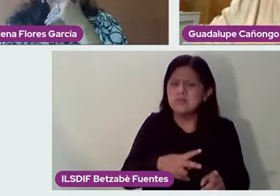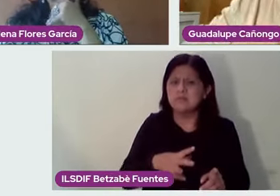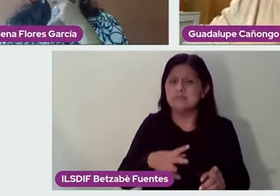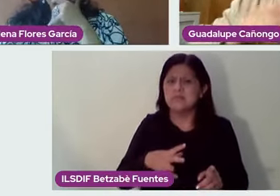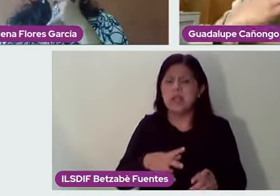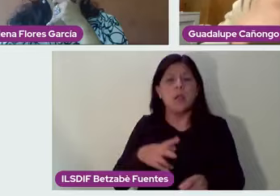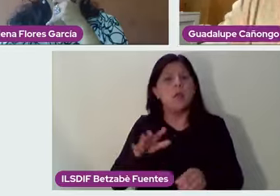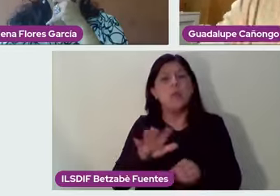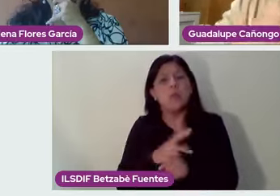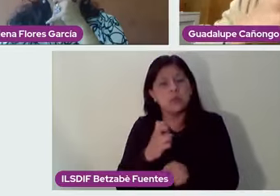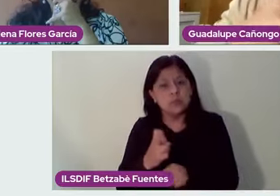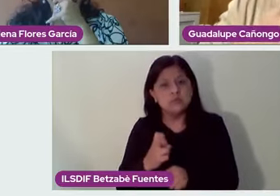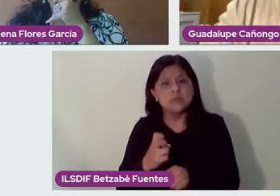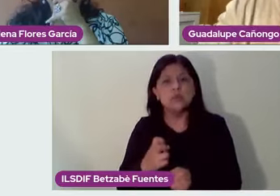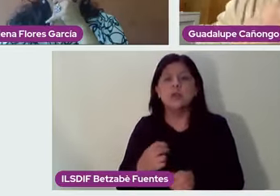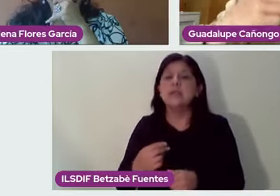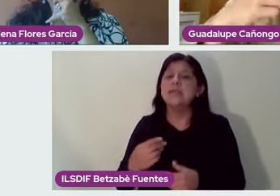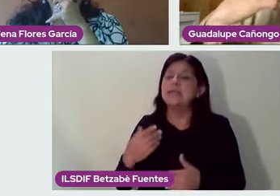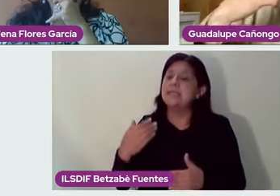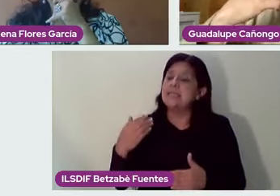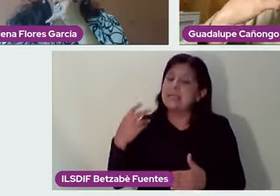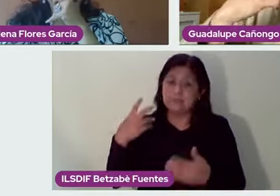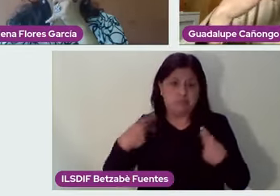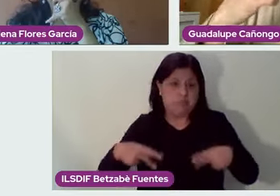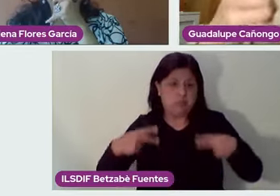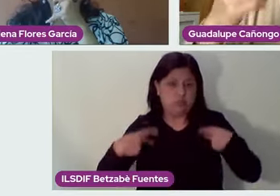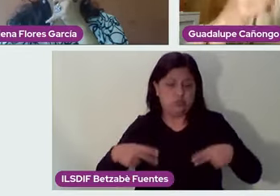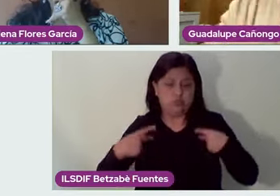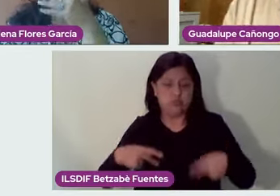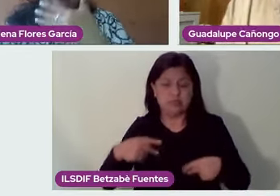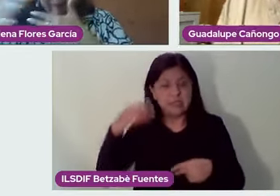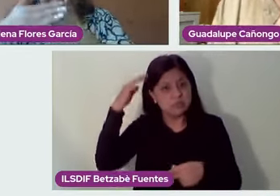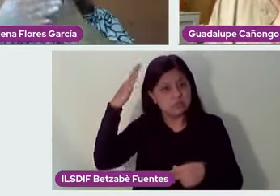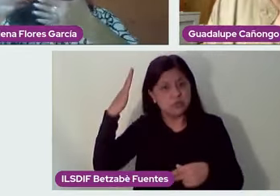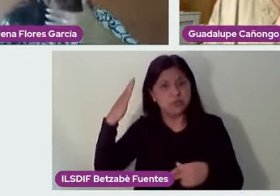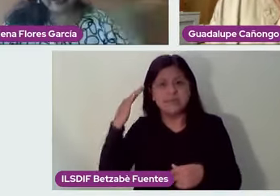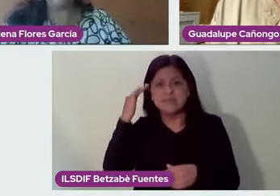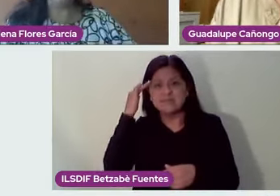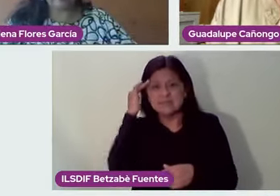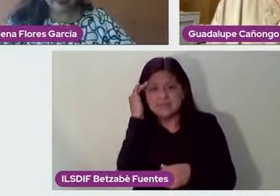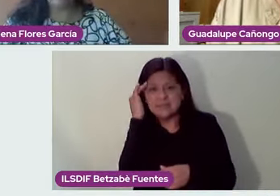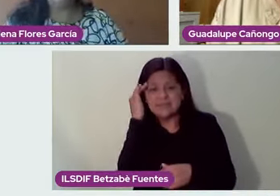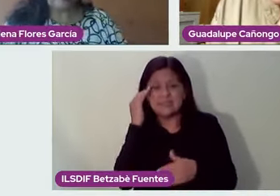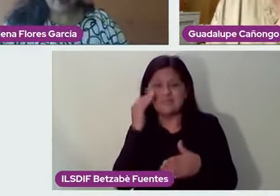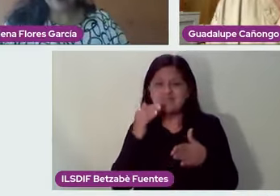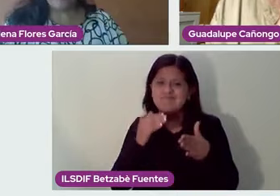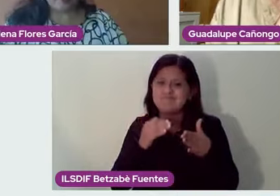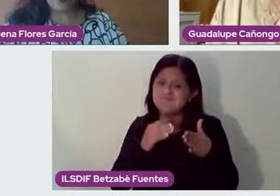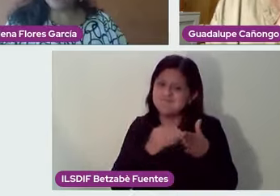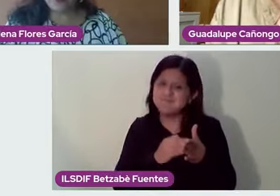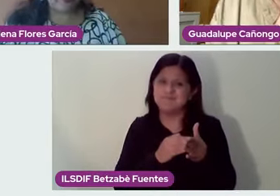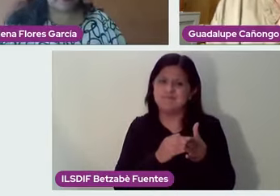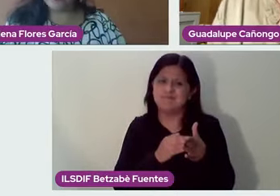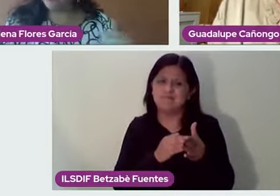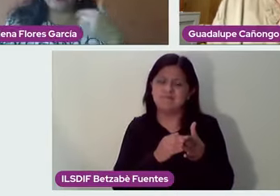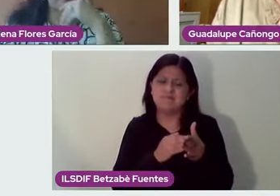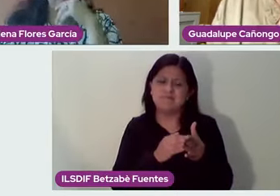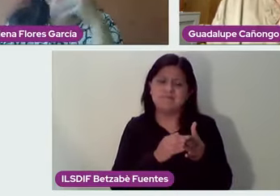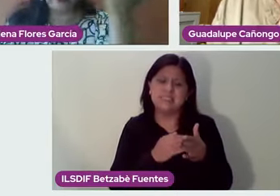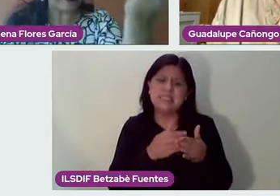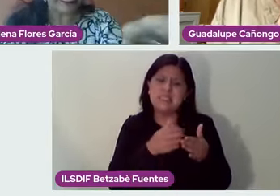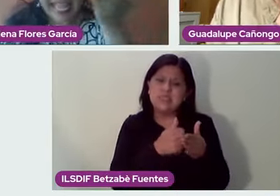y que genera barreras que evitan la inclusión. Al final eso